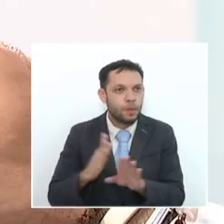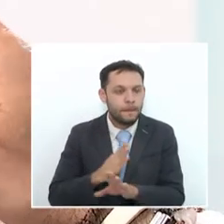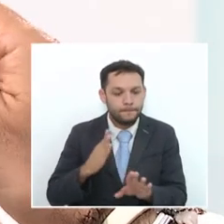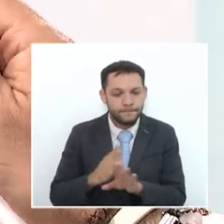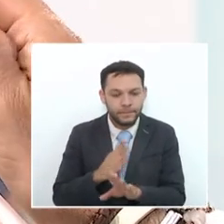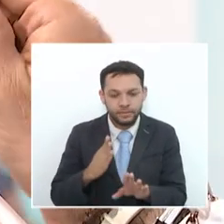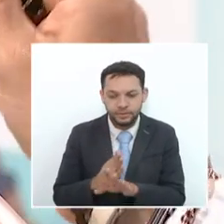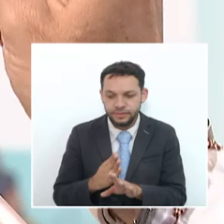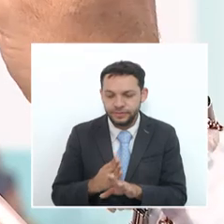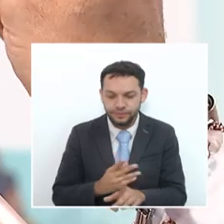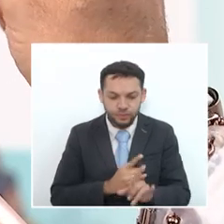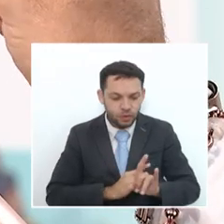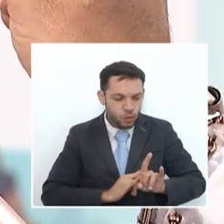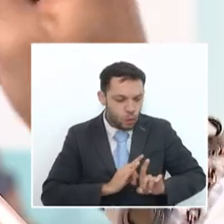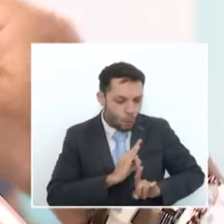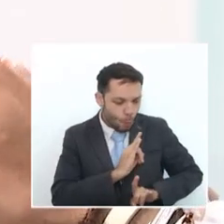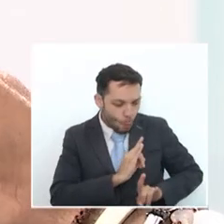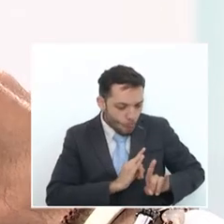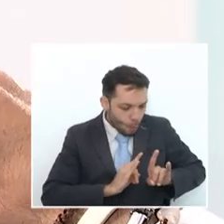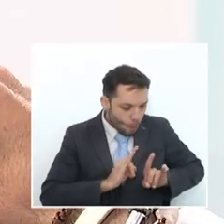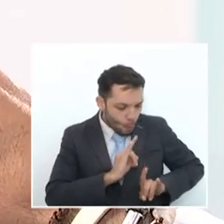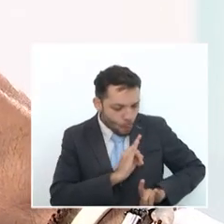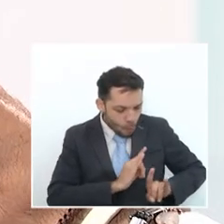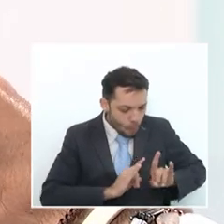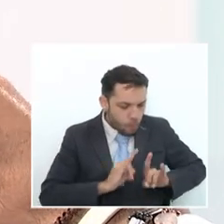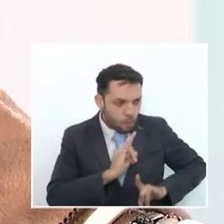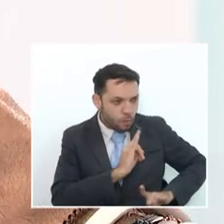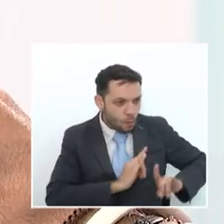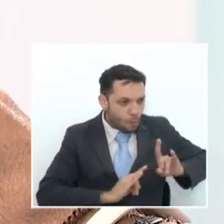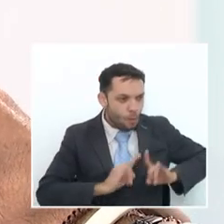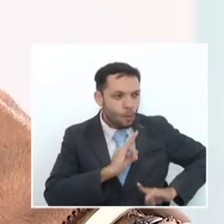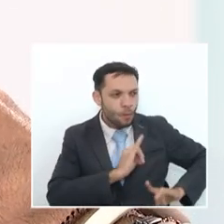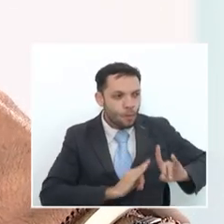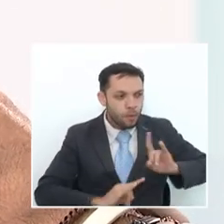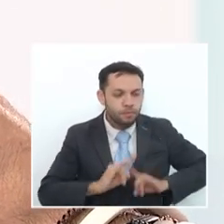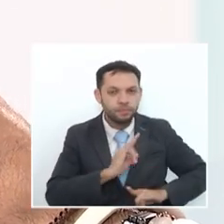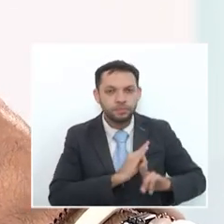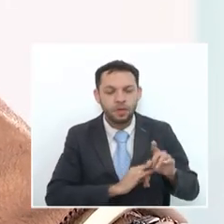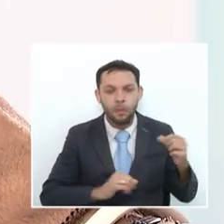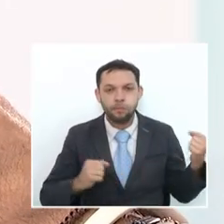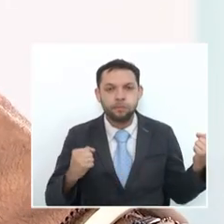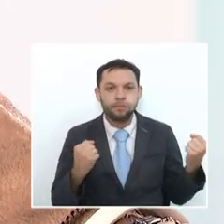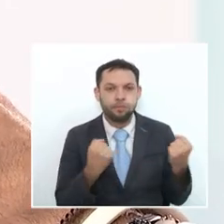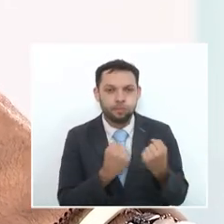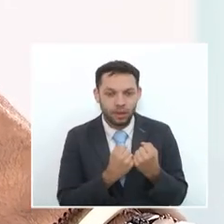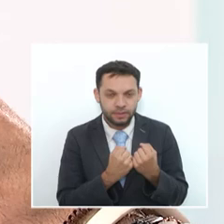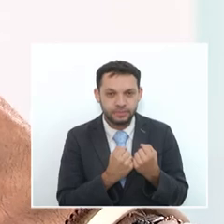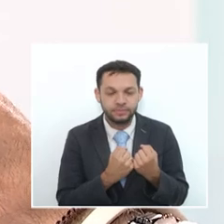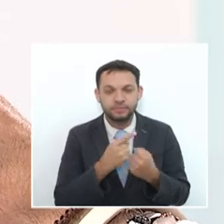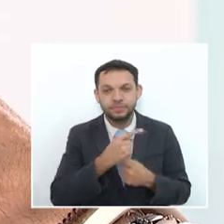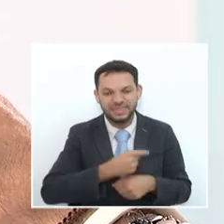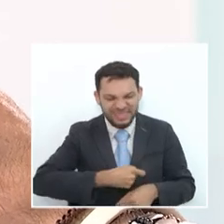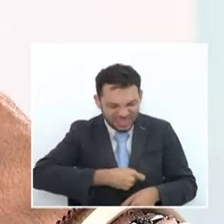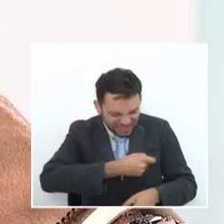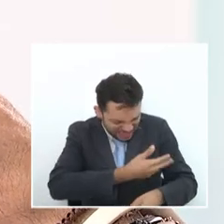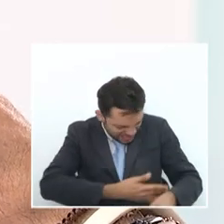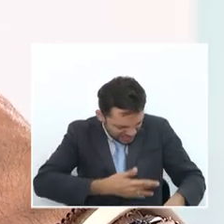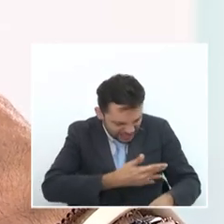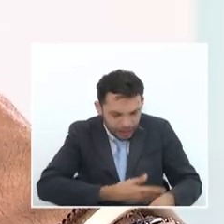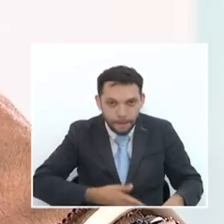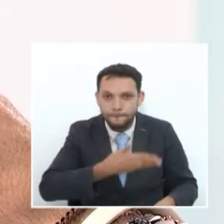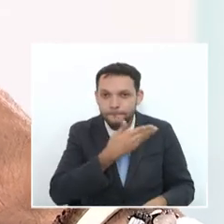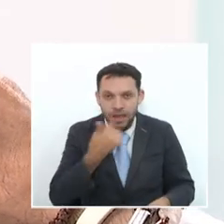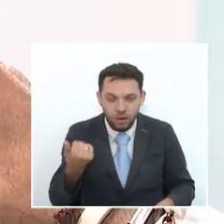circulatorios, esto descongestiona por acá, Por eso cuando sangren por la nariz es mejor dejar sangrar un